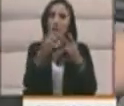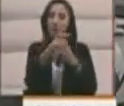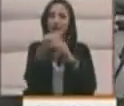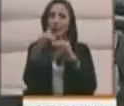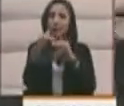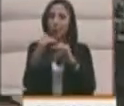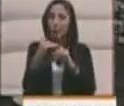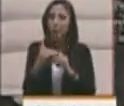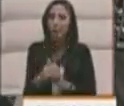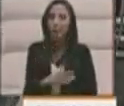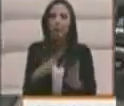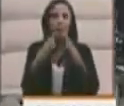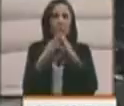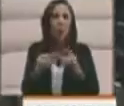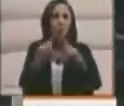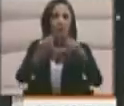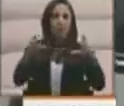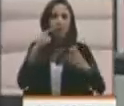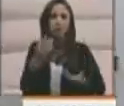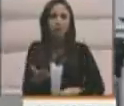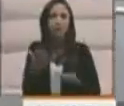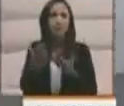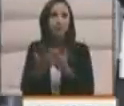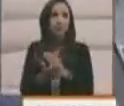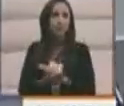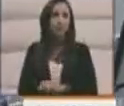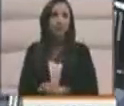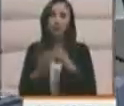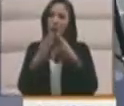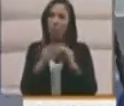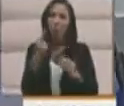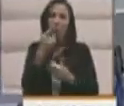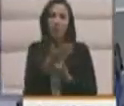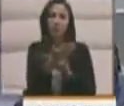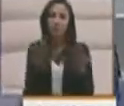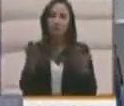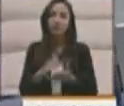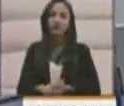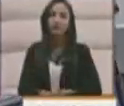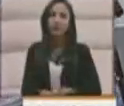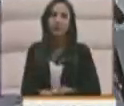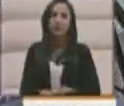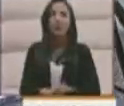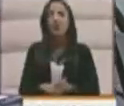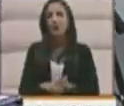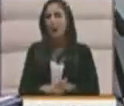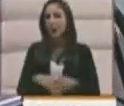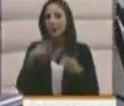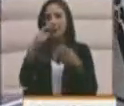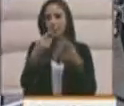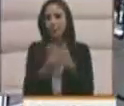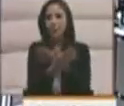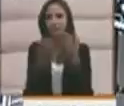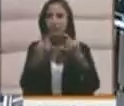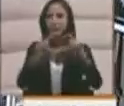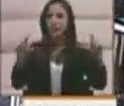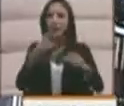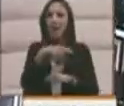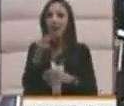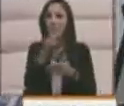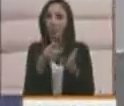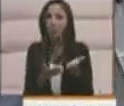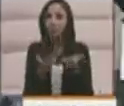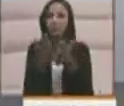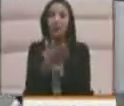@MAPerezPirela, estamos en Instagram también con @MPerezPirela, y estamos en Facebook Live con La Iguana TV. Todas